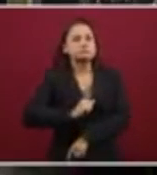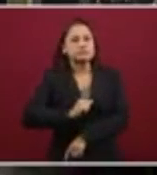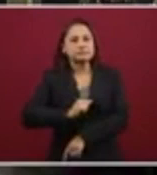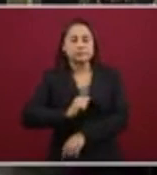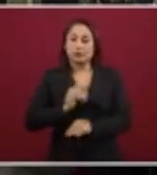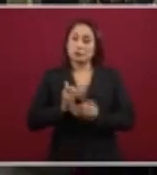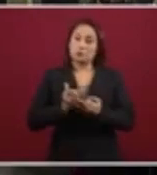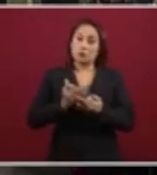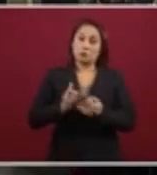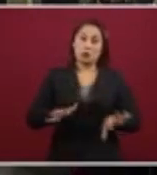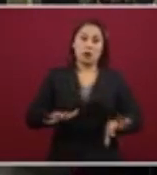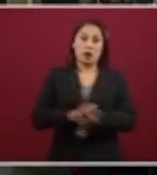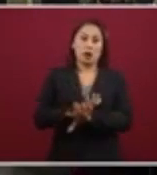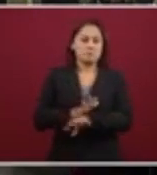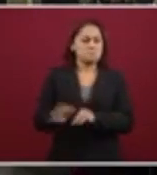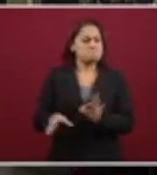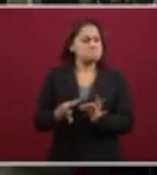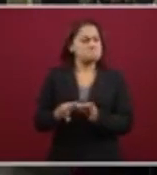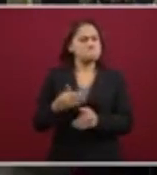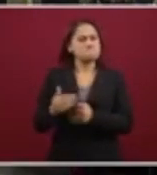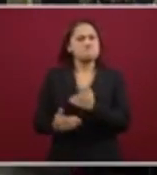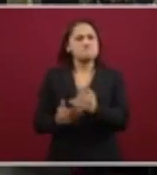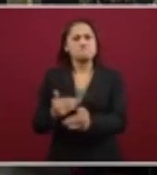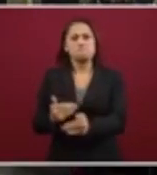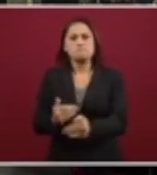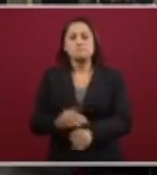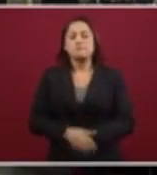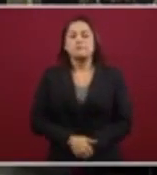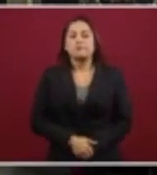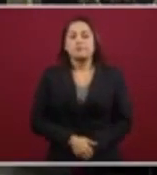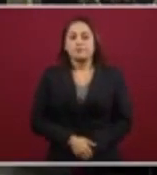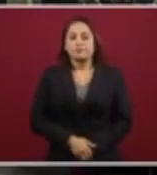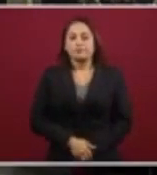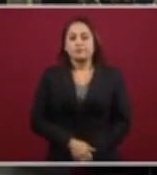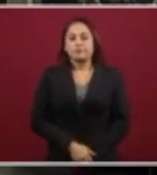Bueno, sobre el tema, a ver.